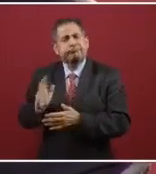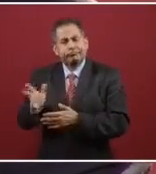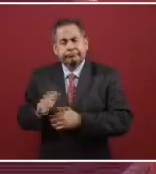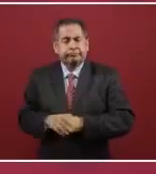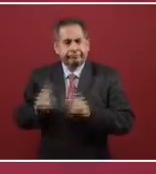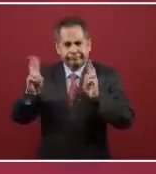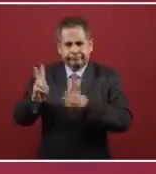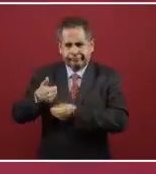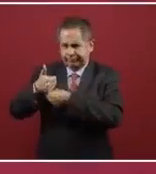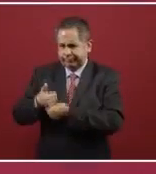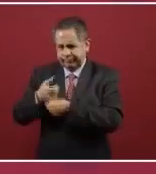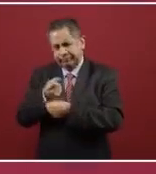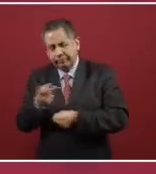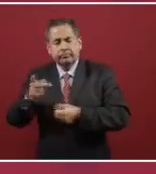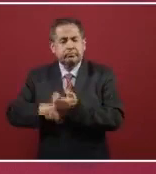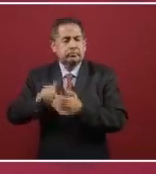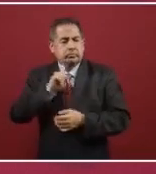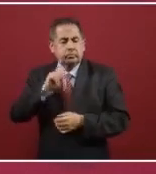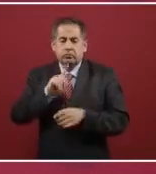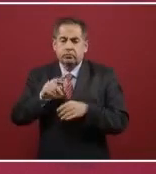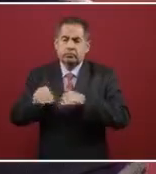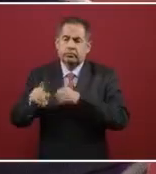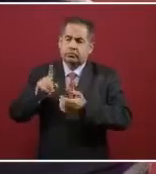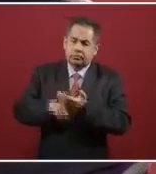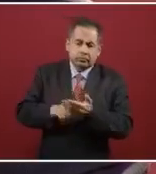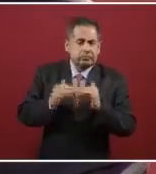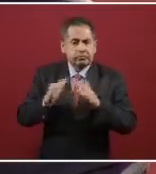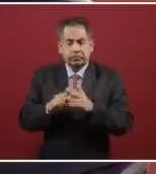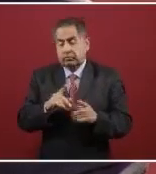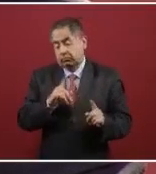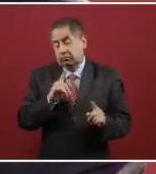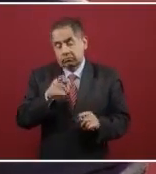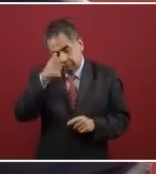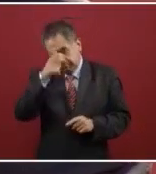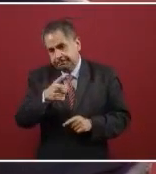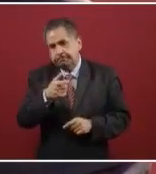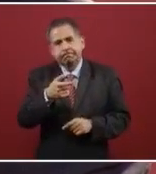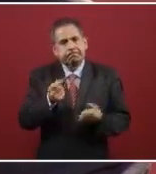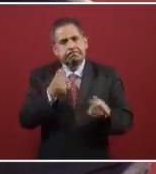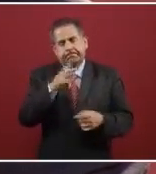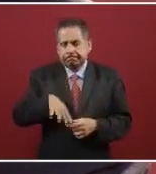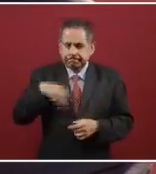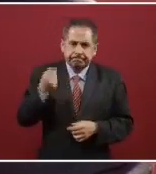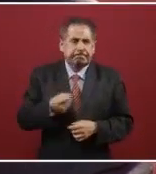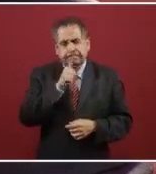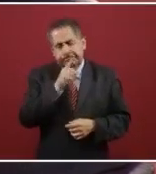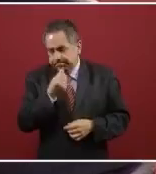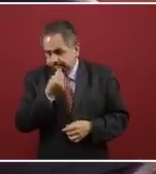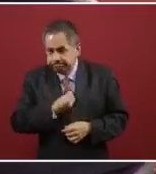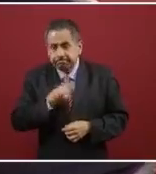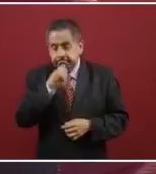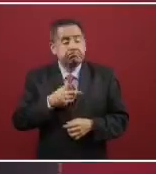el sufrimiento de las trabajadoras domésticas, los abusos, lo que tienen que padecer.